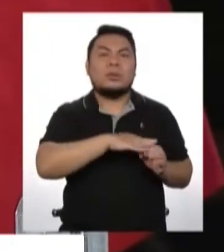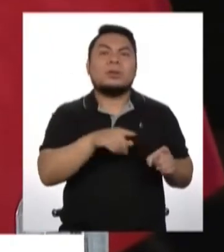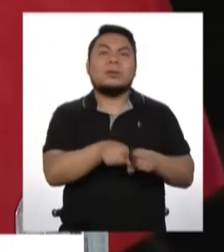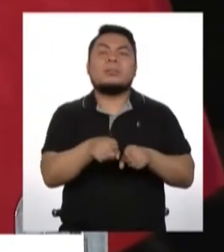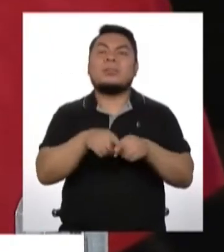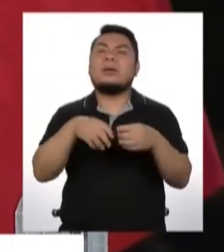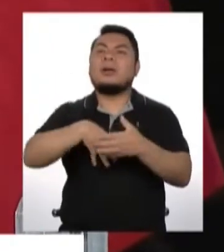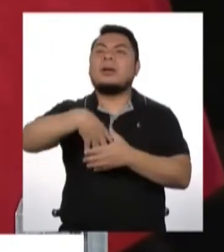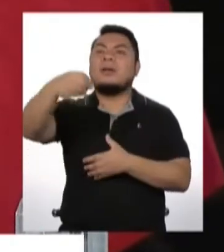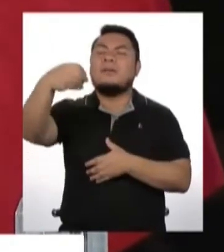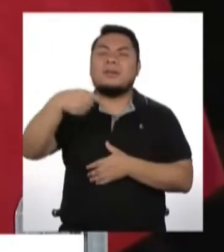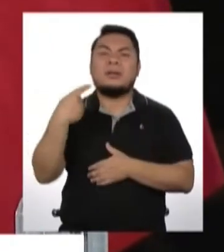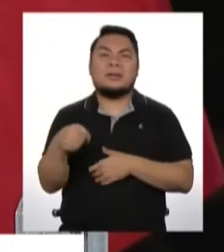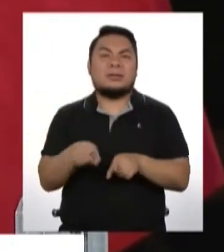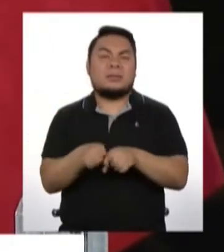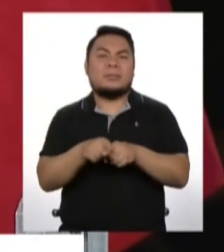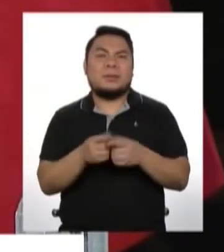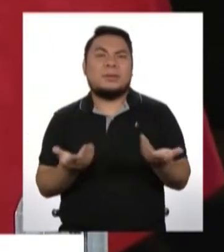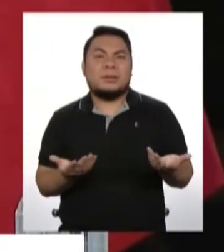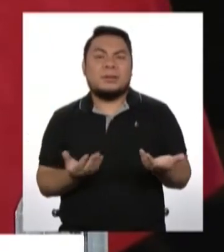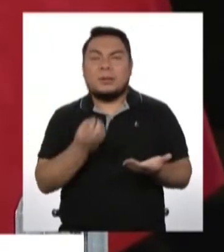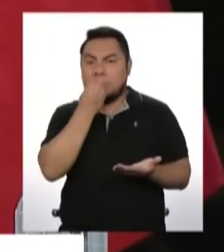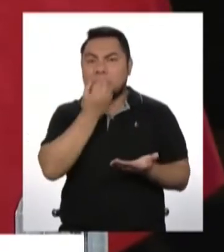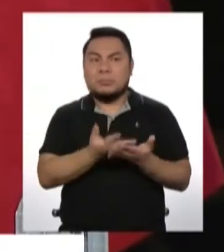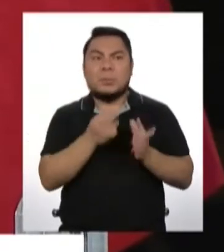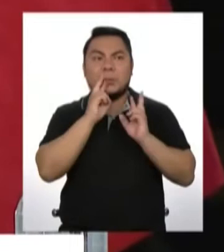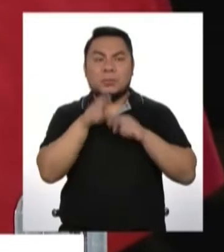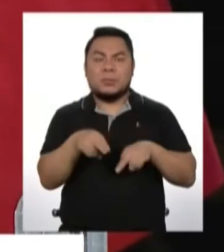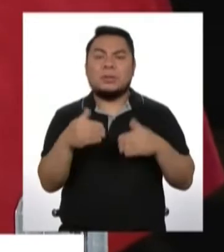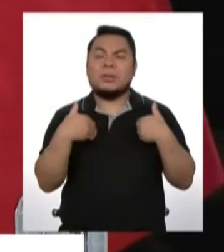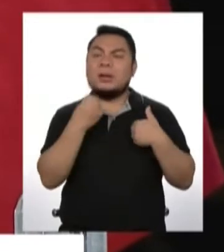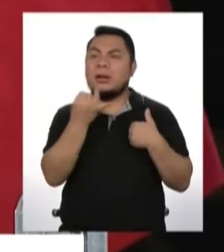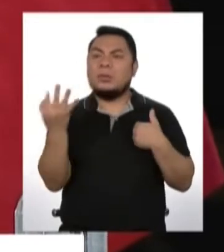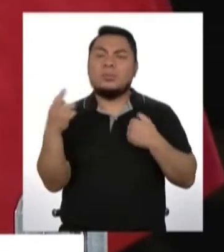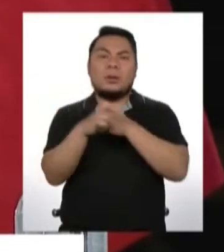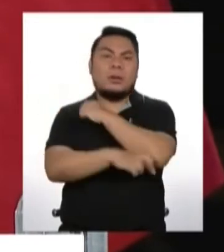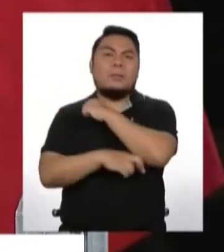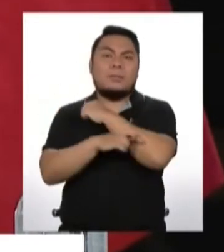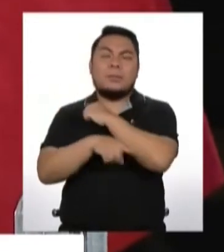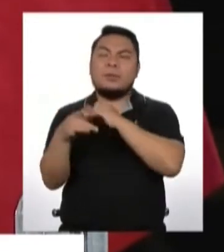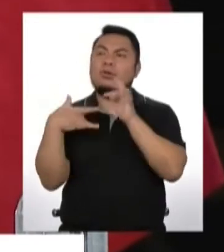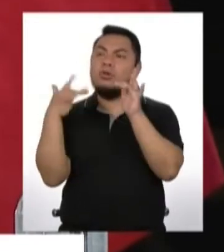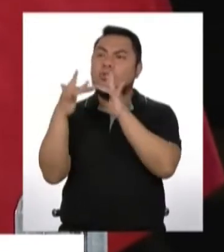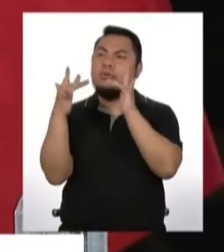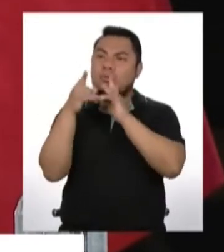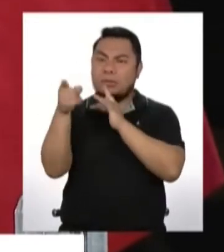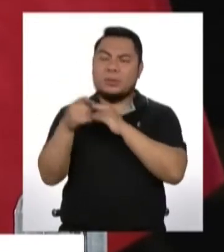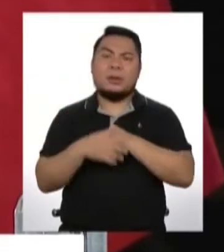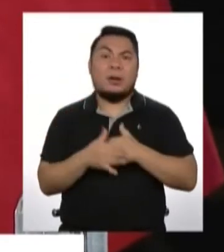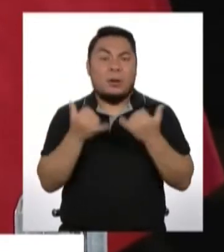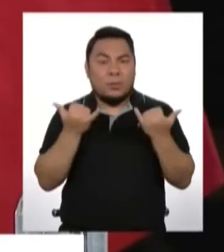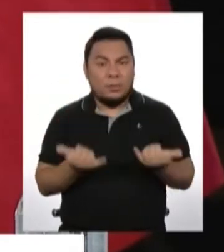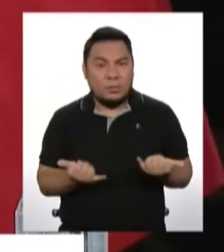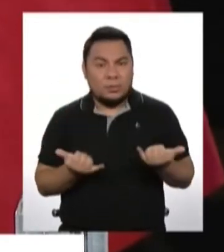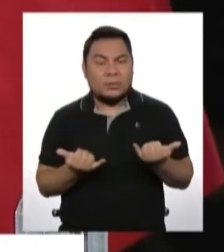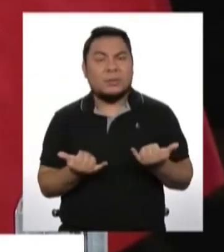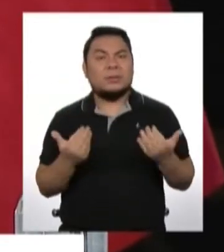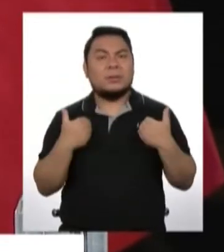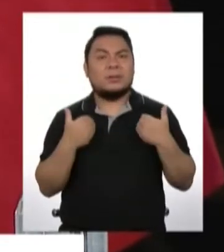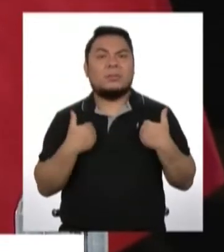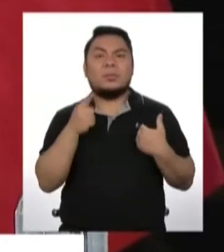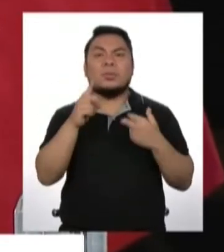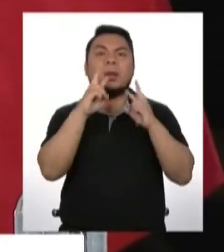exterior los buenos resultados que han tenido algunos países y estamos en contacto con ellos. Hoy día tenemos